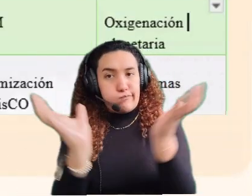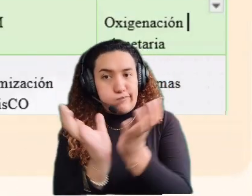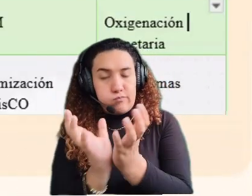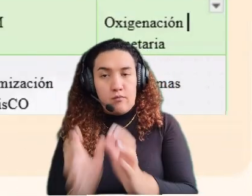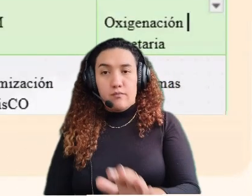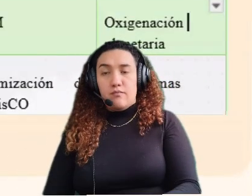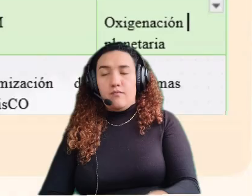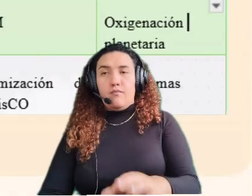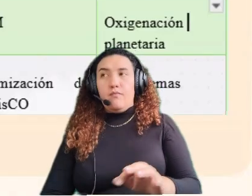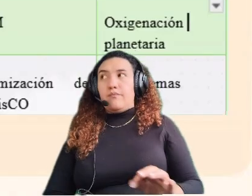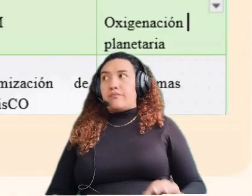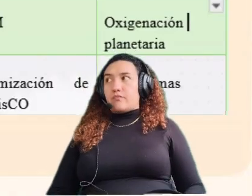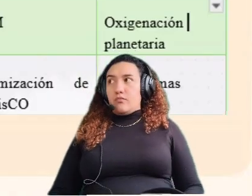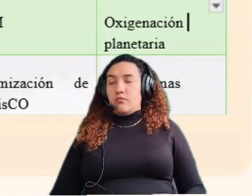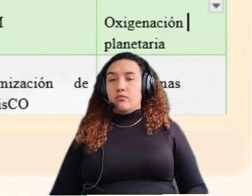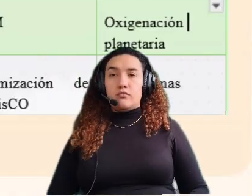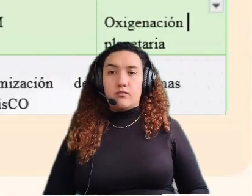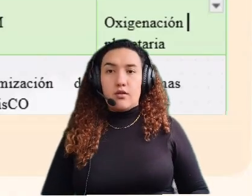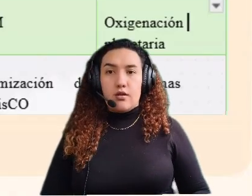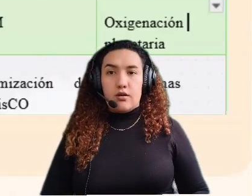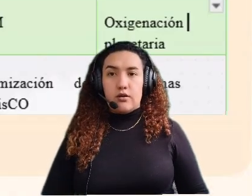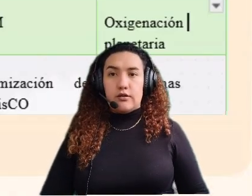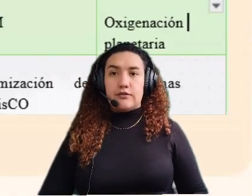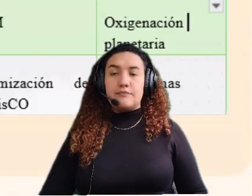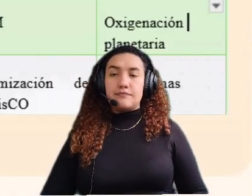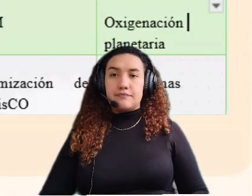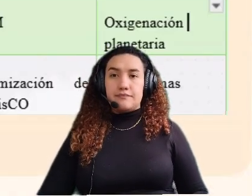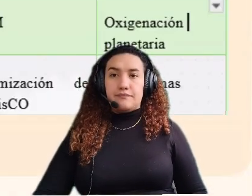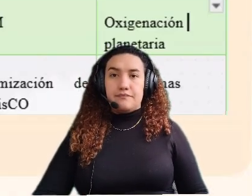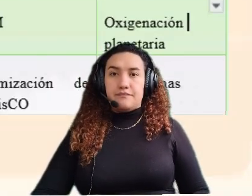mundial. Bueno, al equilibrio del planeta.